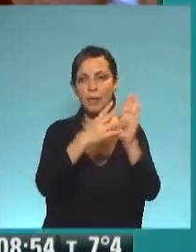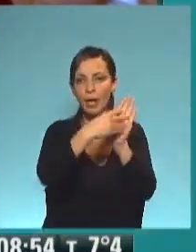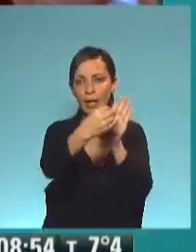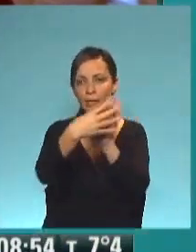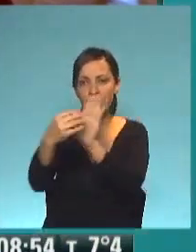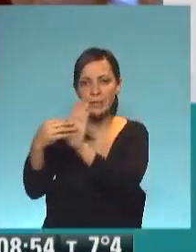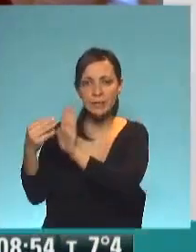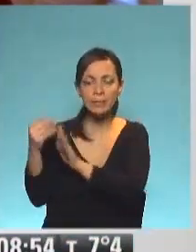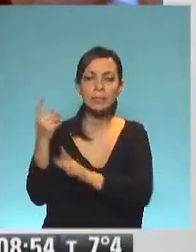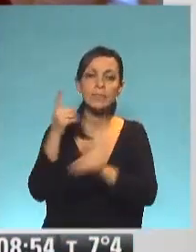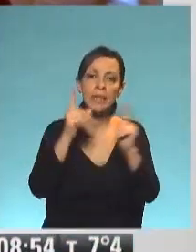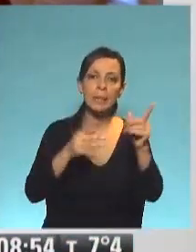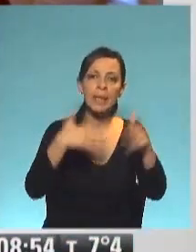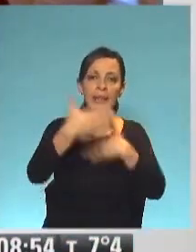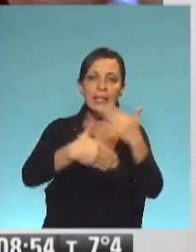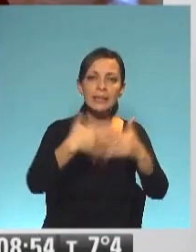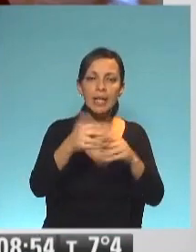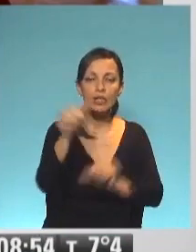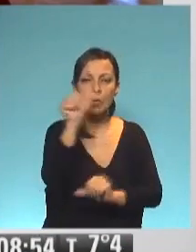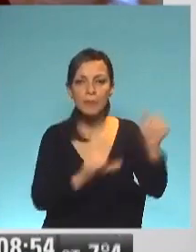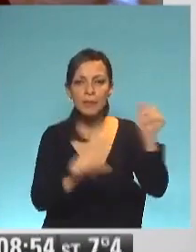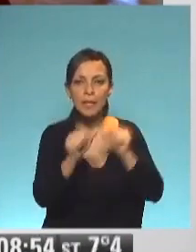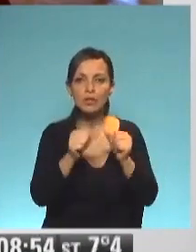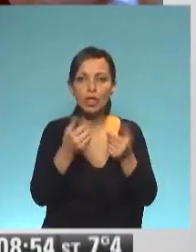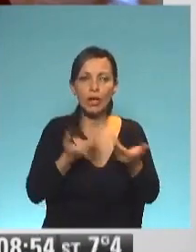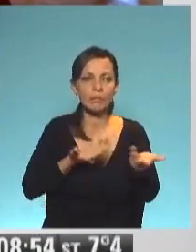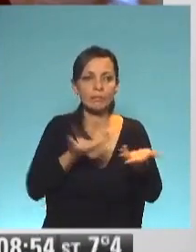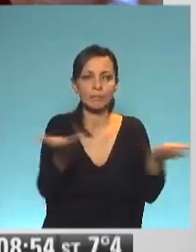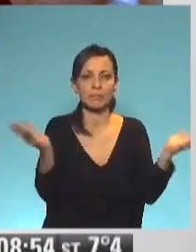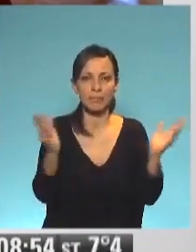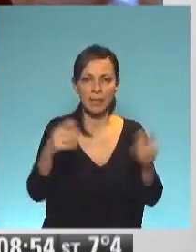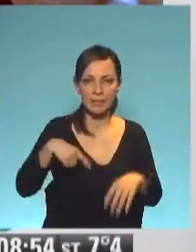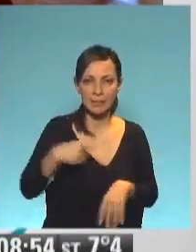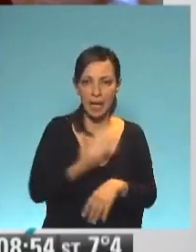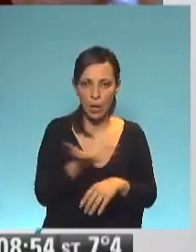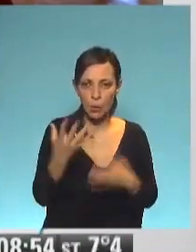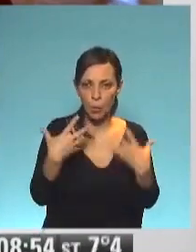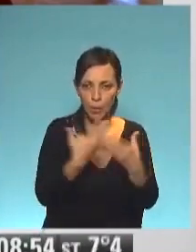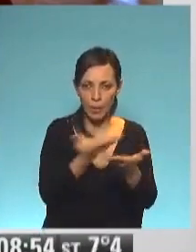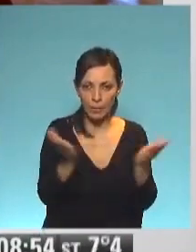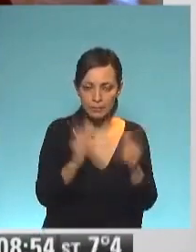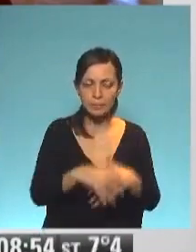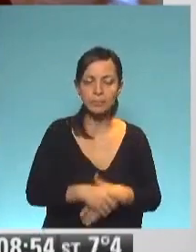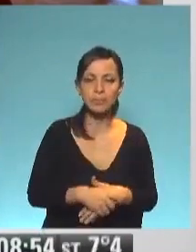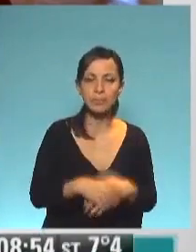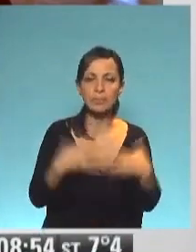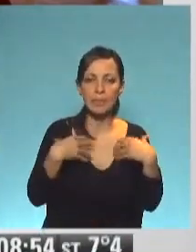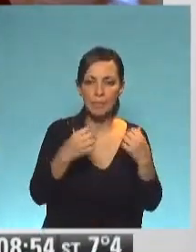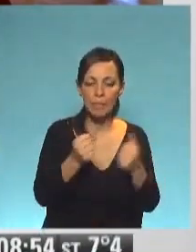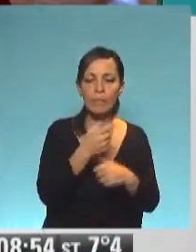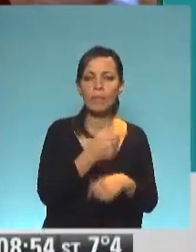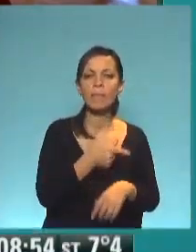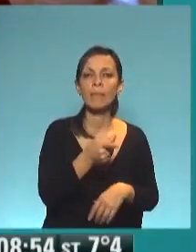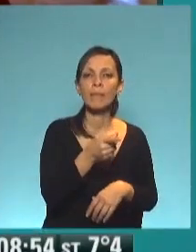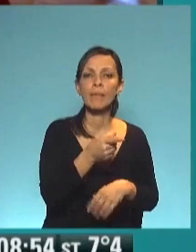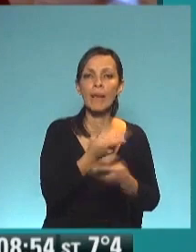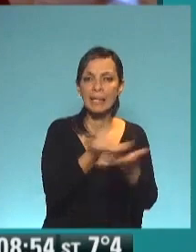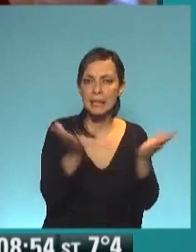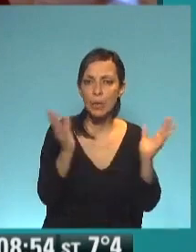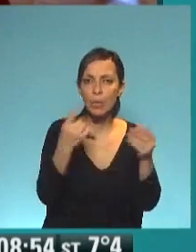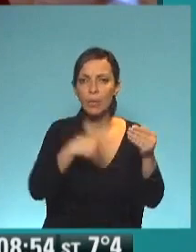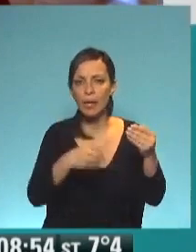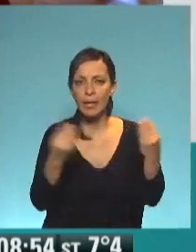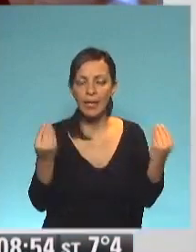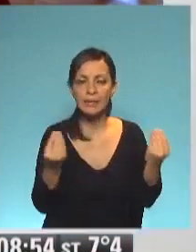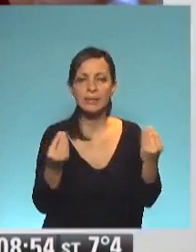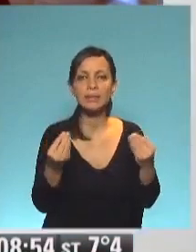el desarrollo, la investigación al servicio de la salud pública, ¿sí? Cuando hablamos al servicio de la salud pública, todo lo